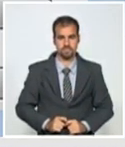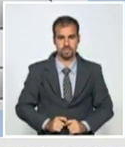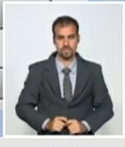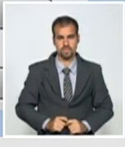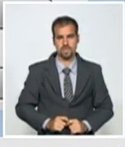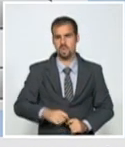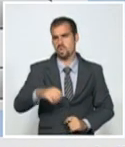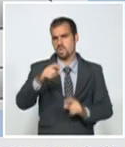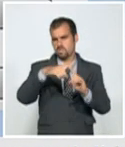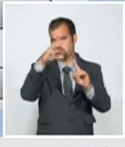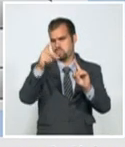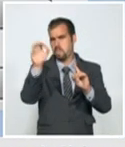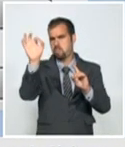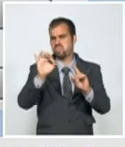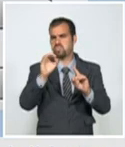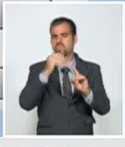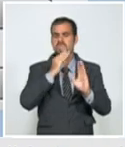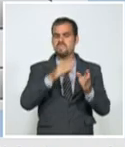dijimos ya, de un